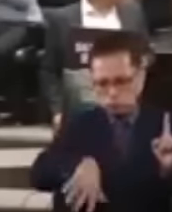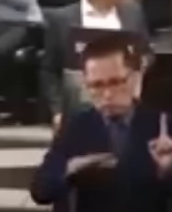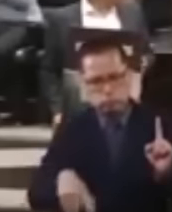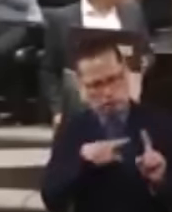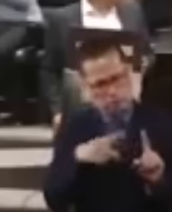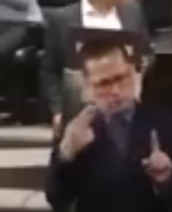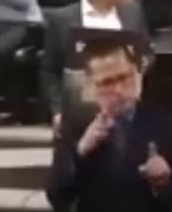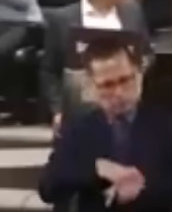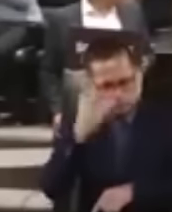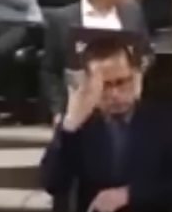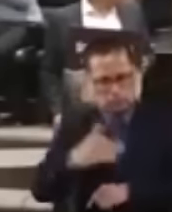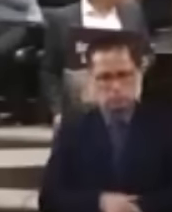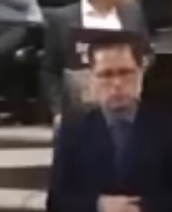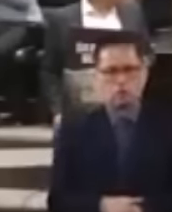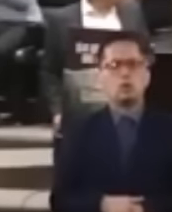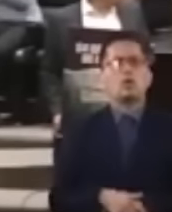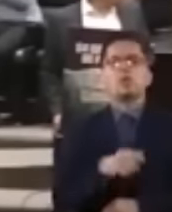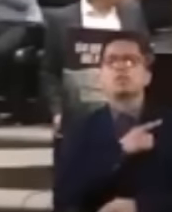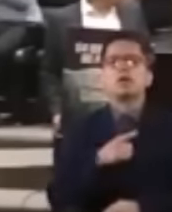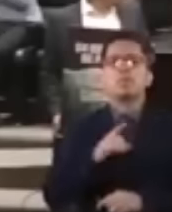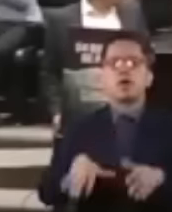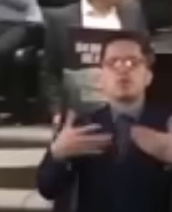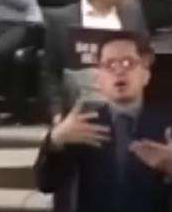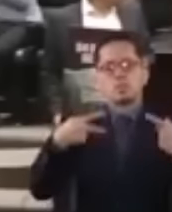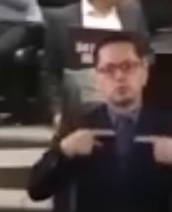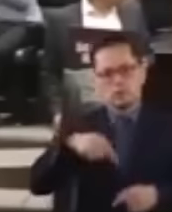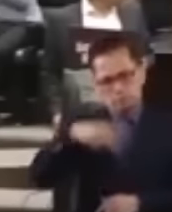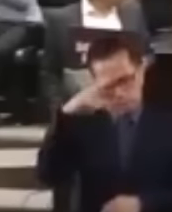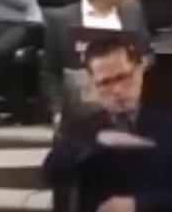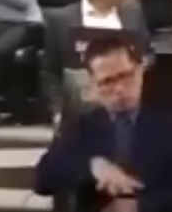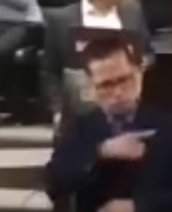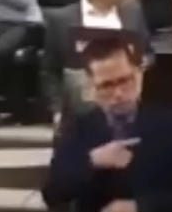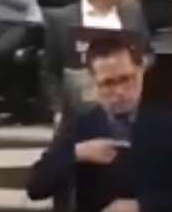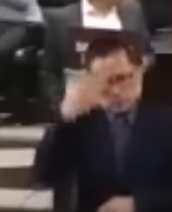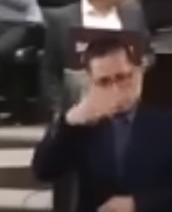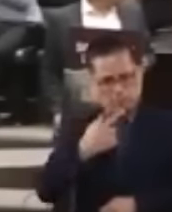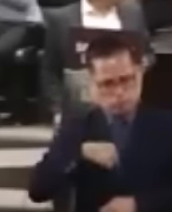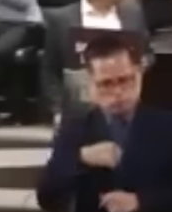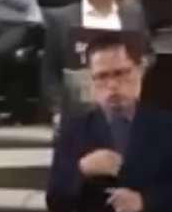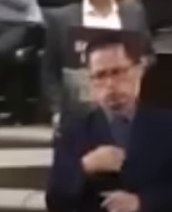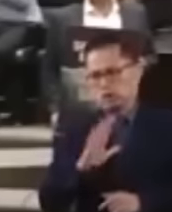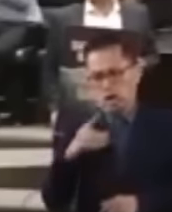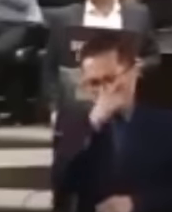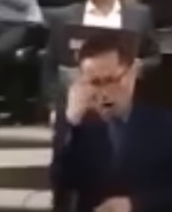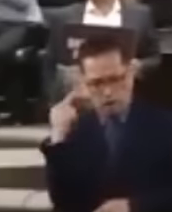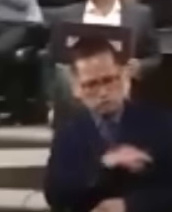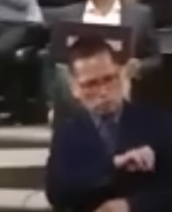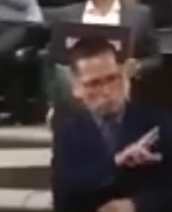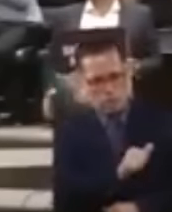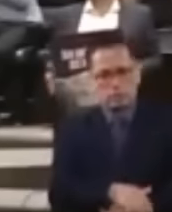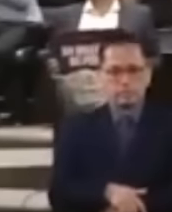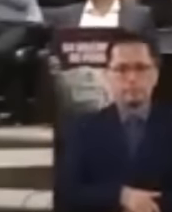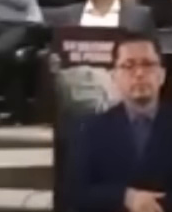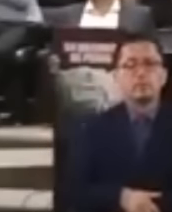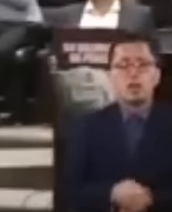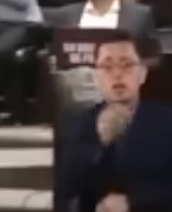a concluir, que escuche el pueblo de México que estamos hartos de Morena. Escuela precaria, le han quitado recursos a